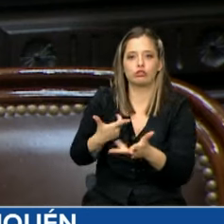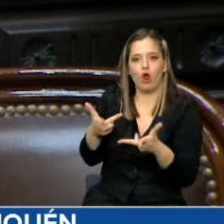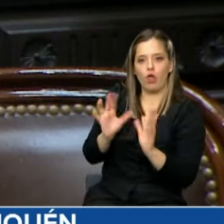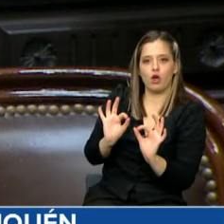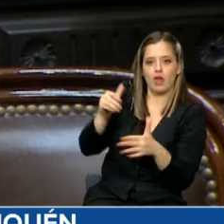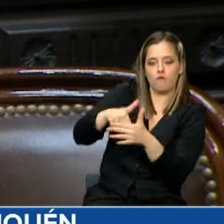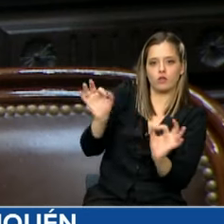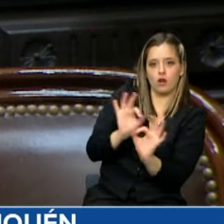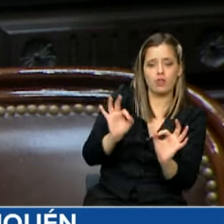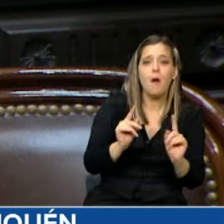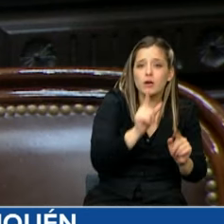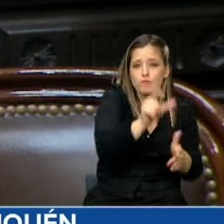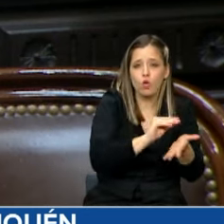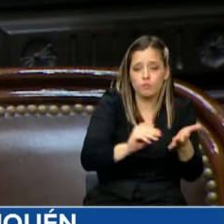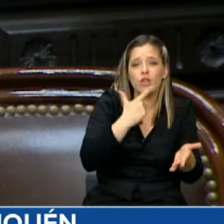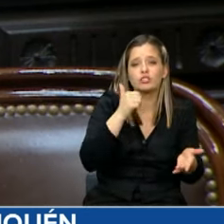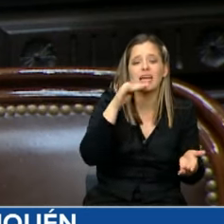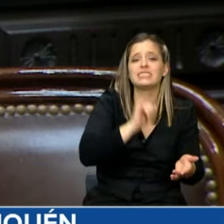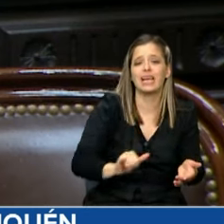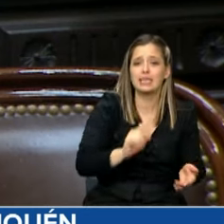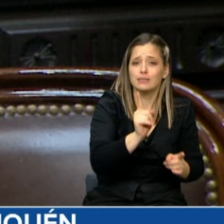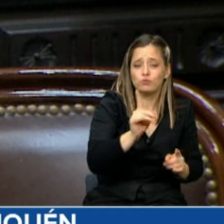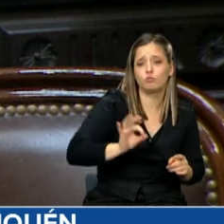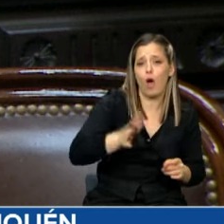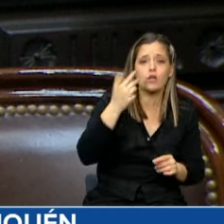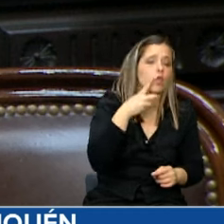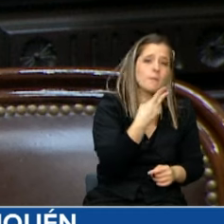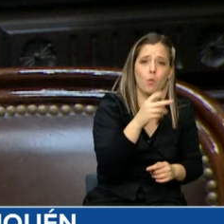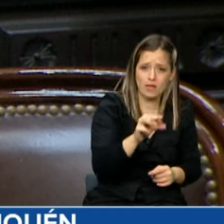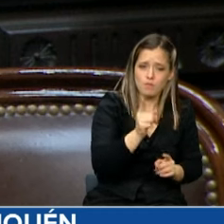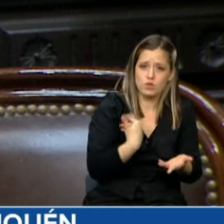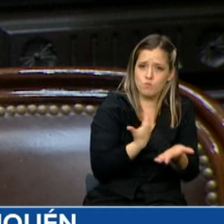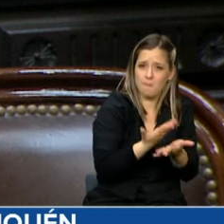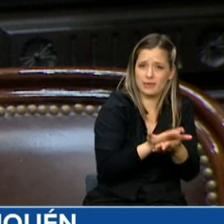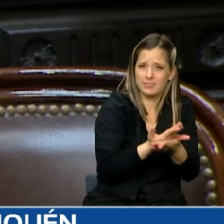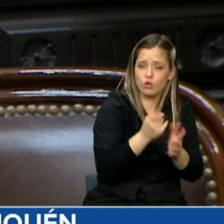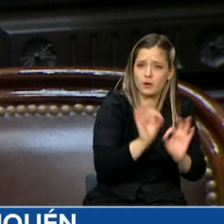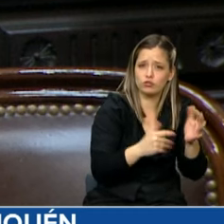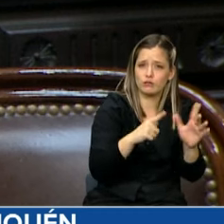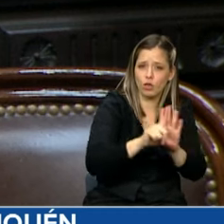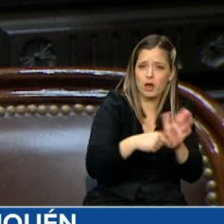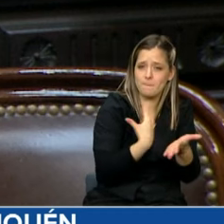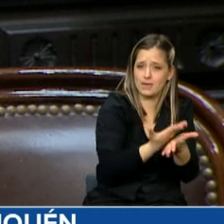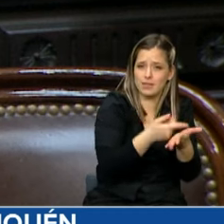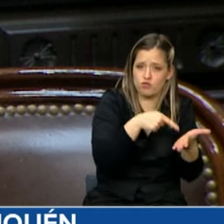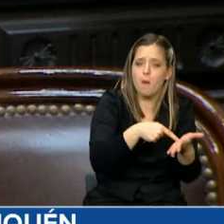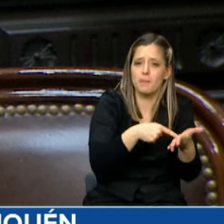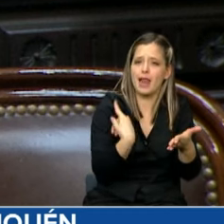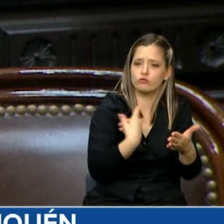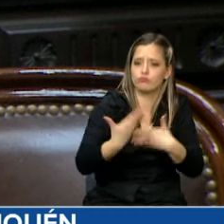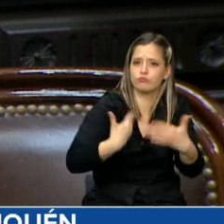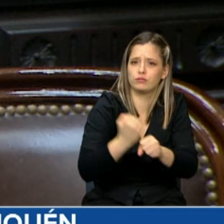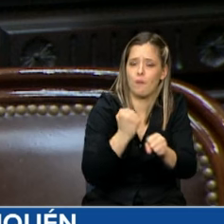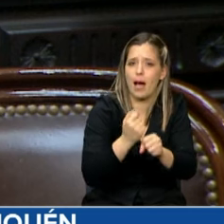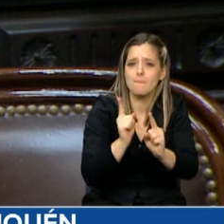Sánchez tuvo la iniciativa como neuquino en el año 2020 de poder presentar un proyecto para que podamos desarrollar